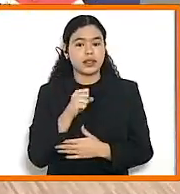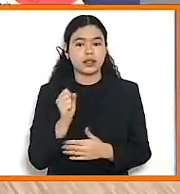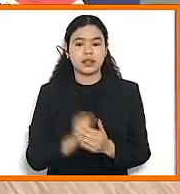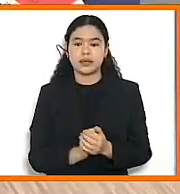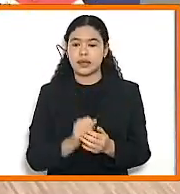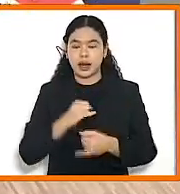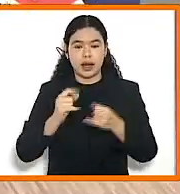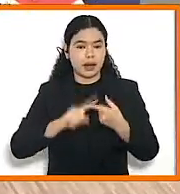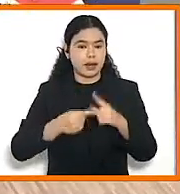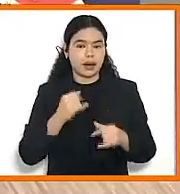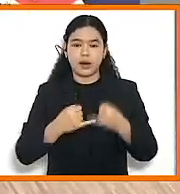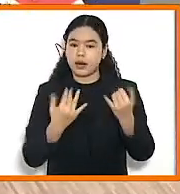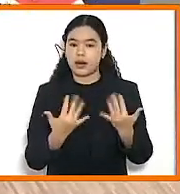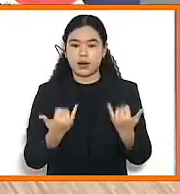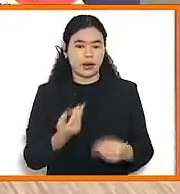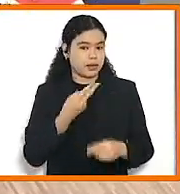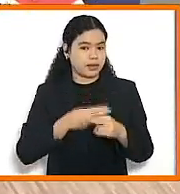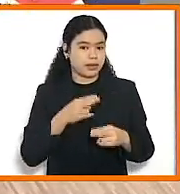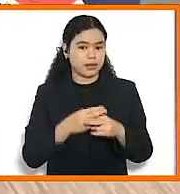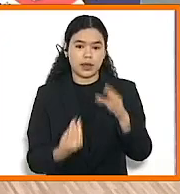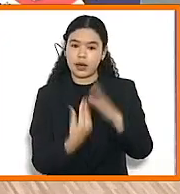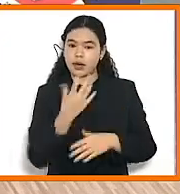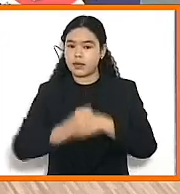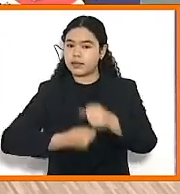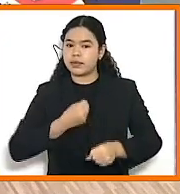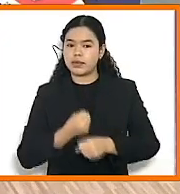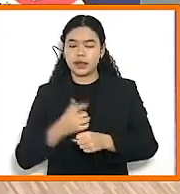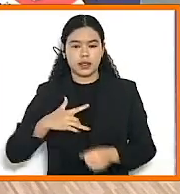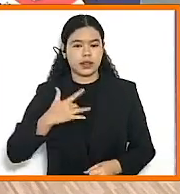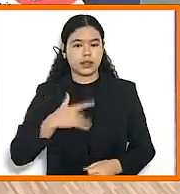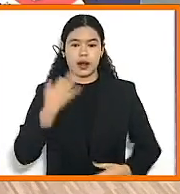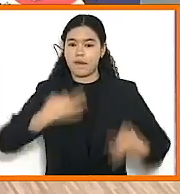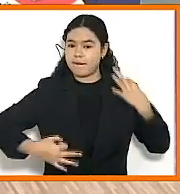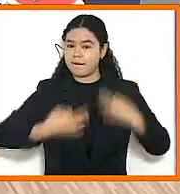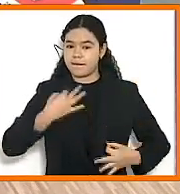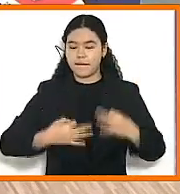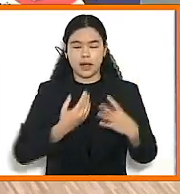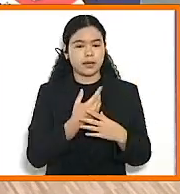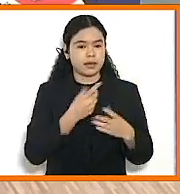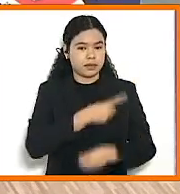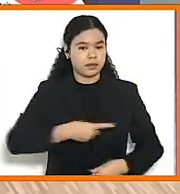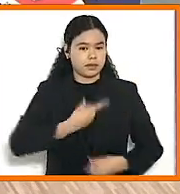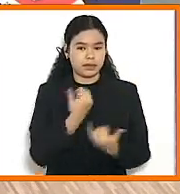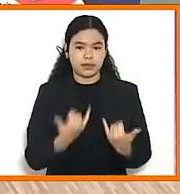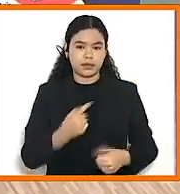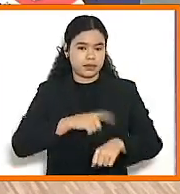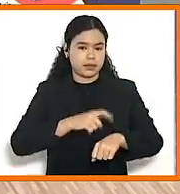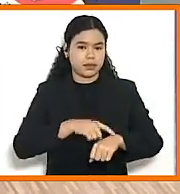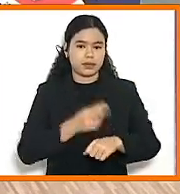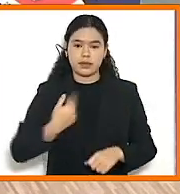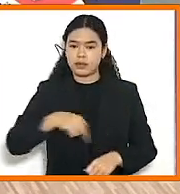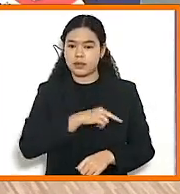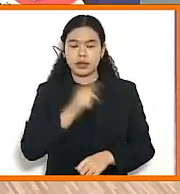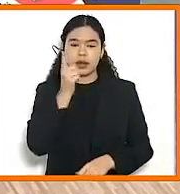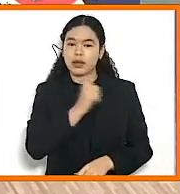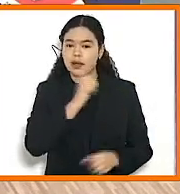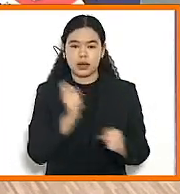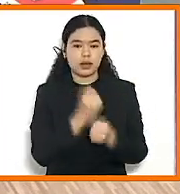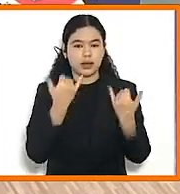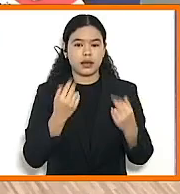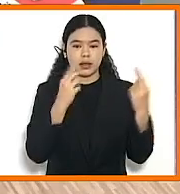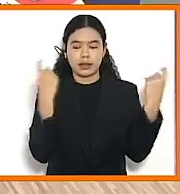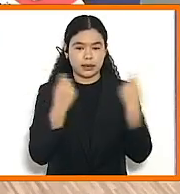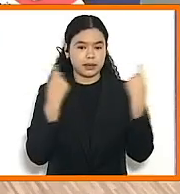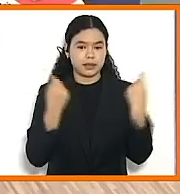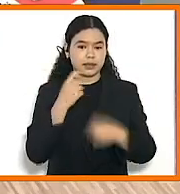Amigo jugador, nos estamos acercando a un nuevo año y nos sentimos alegres de disfrutar de esta temporada. Nosotras nos ganamos la Loto celebrando